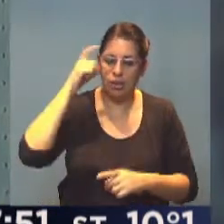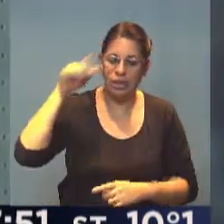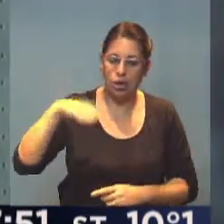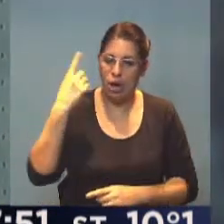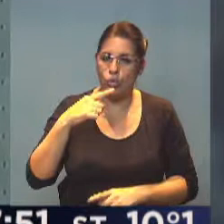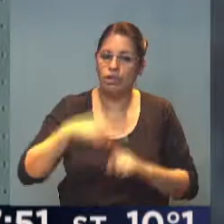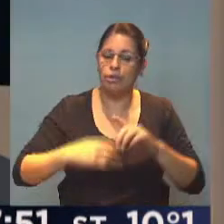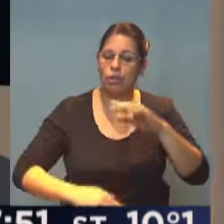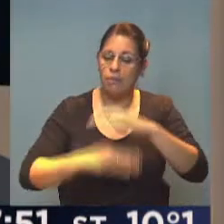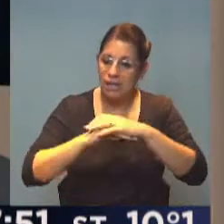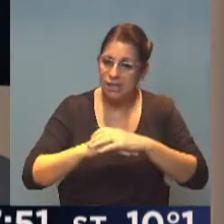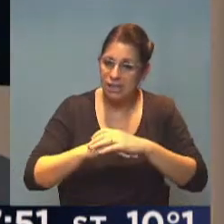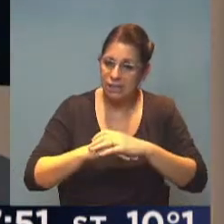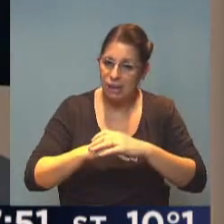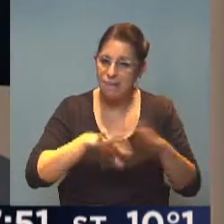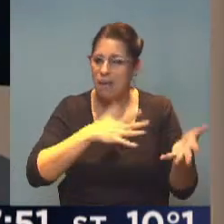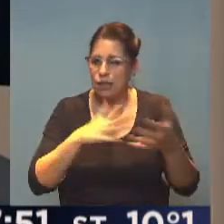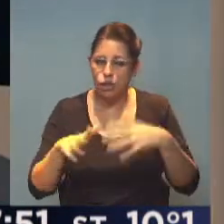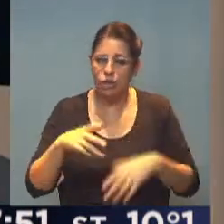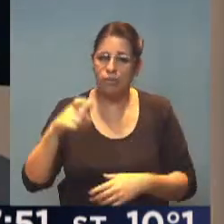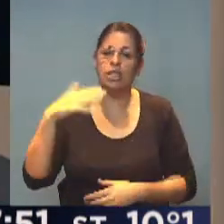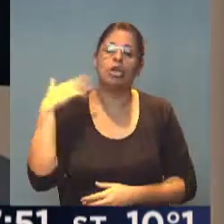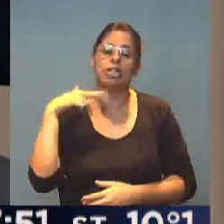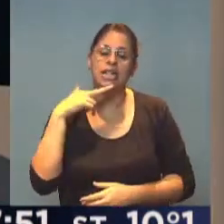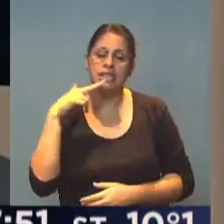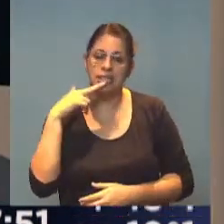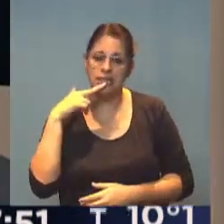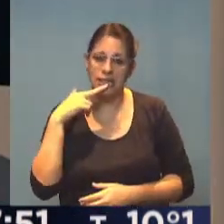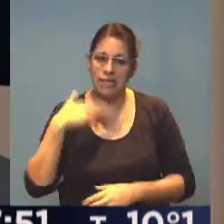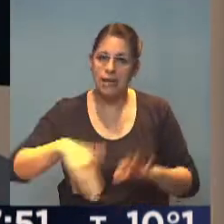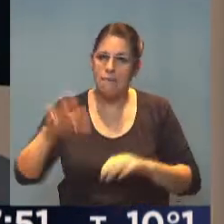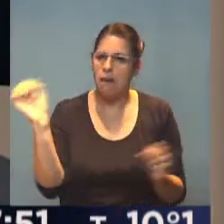máxima pronosticada, del orden de los 17, más fresco que ayer.